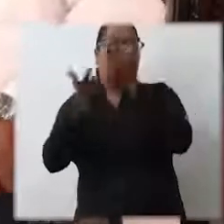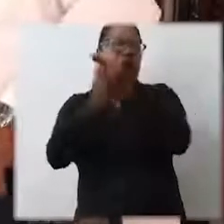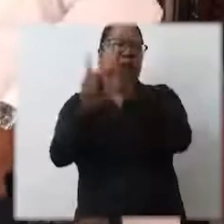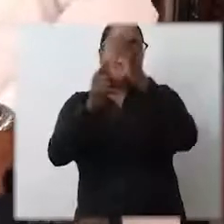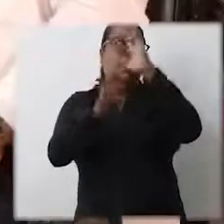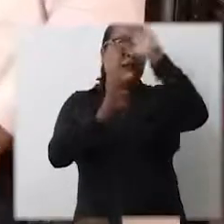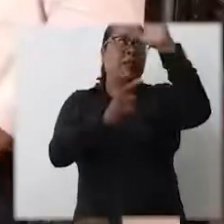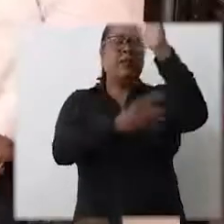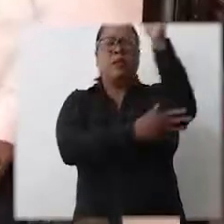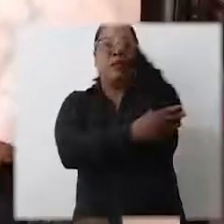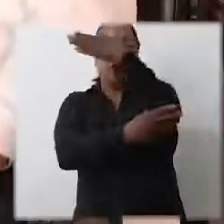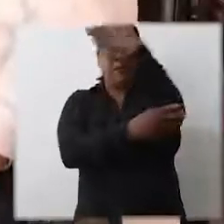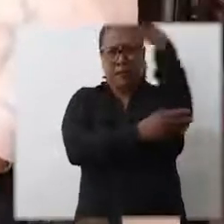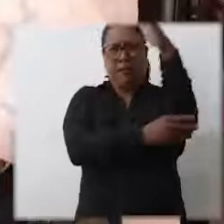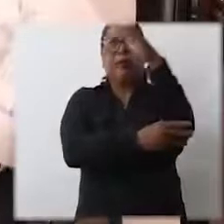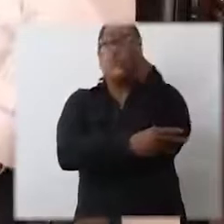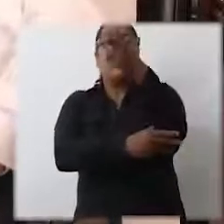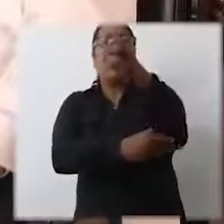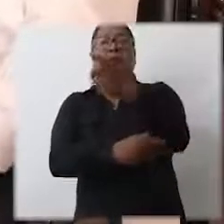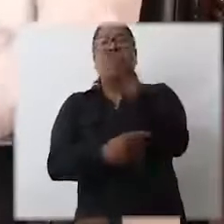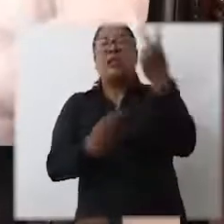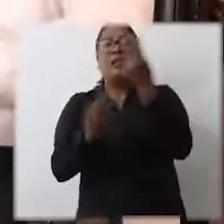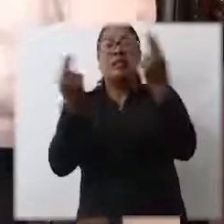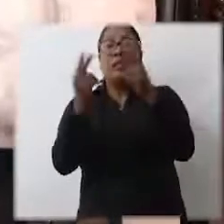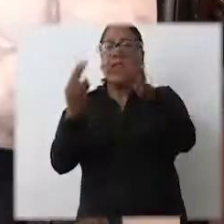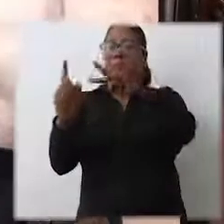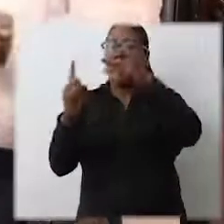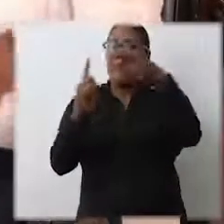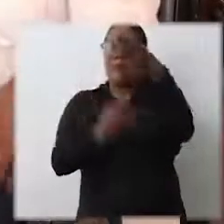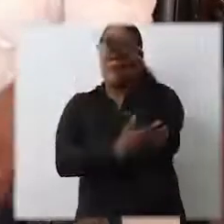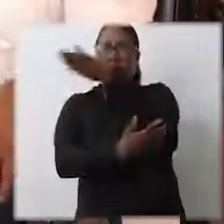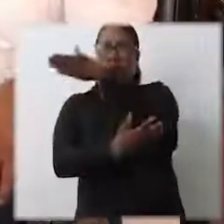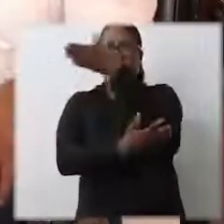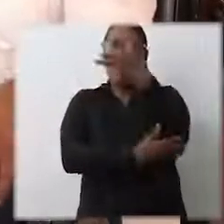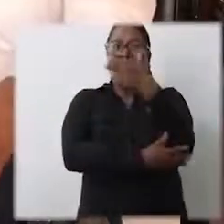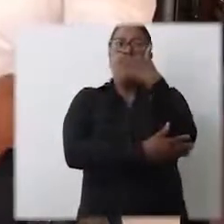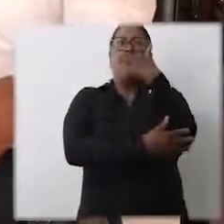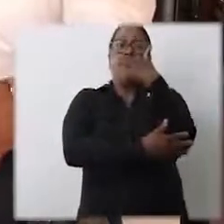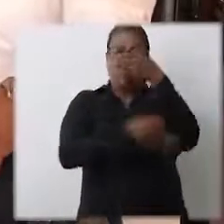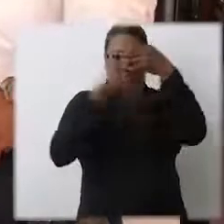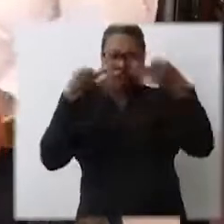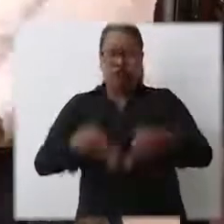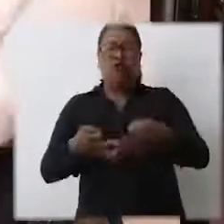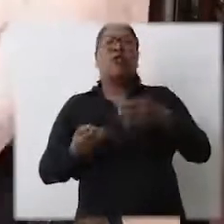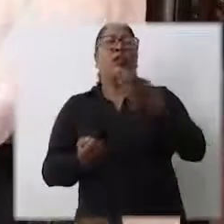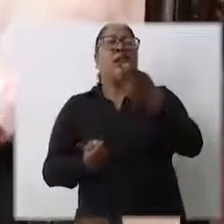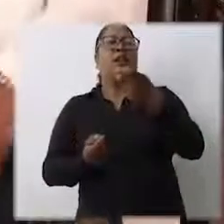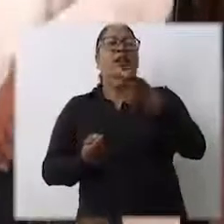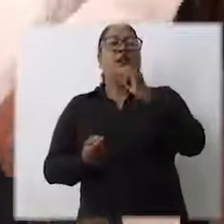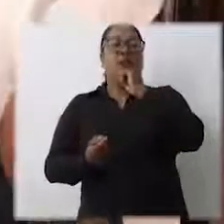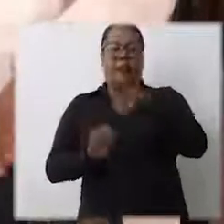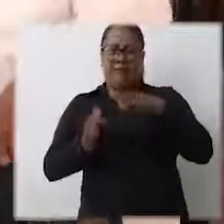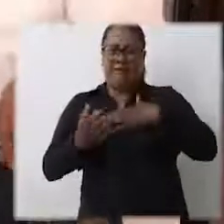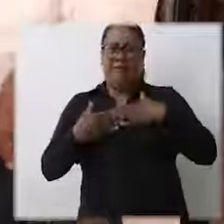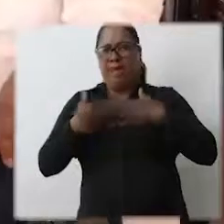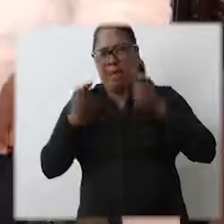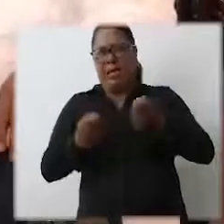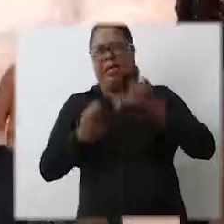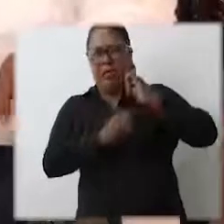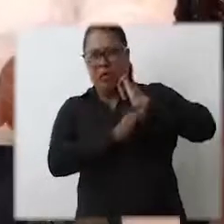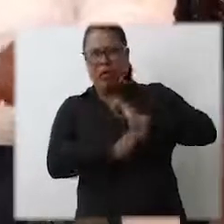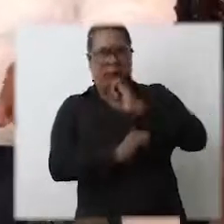decisiones y acciones que llevamos en el ejercicio precisamente del poder público, en el cual